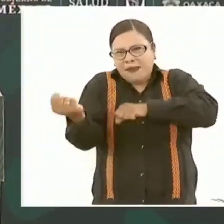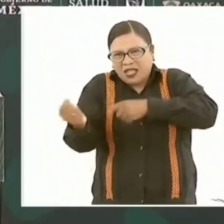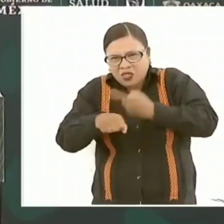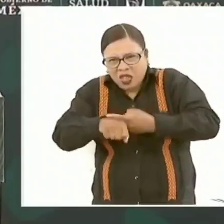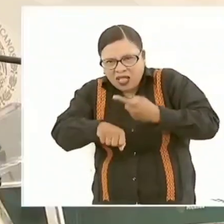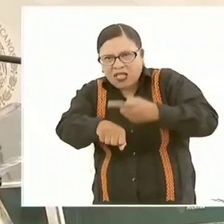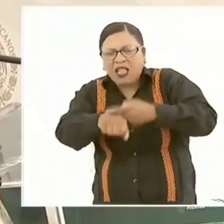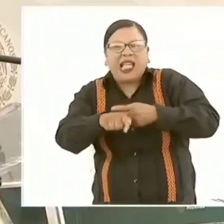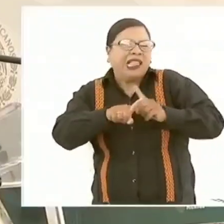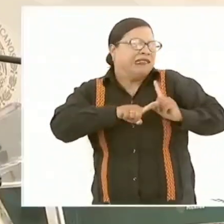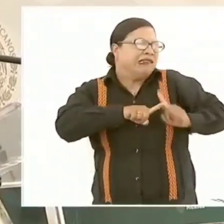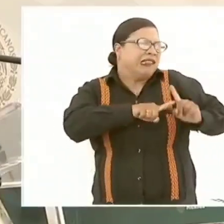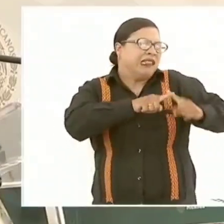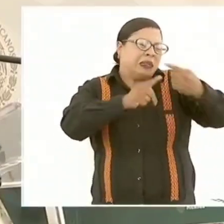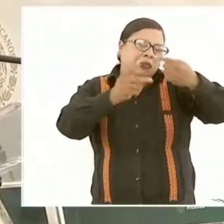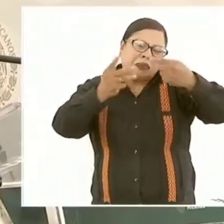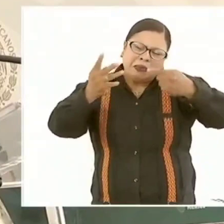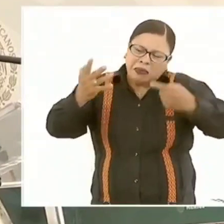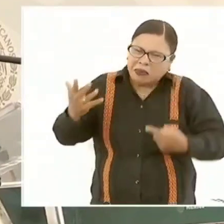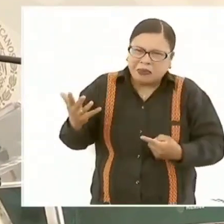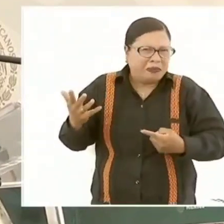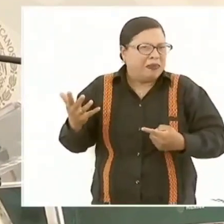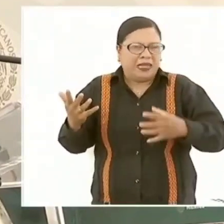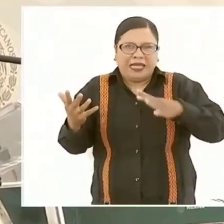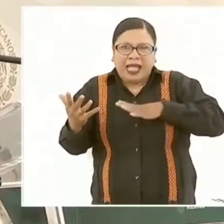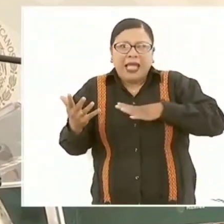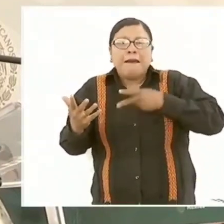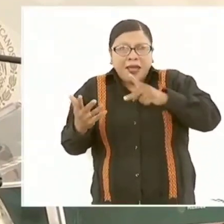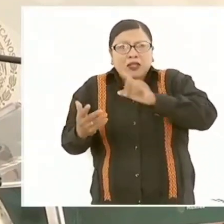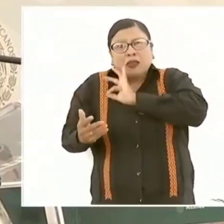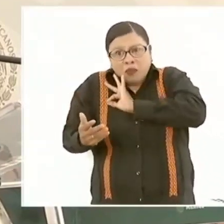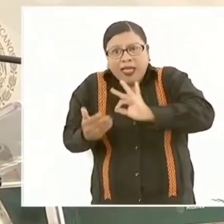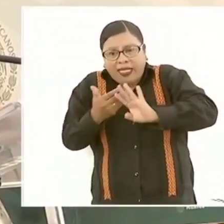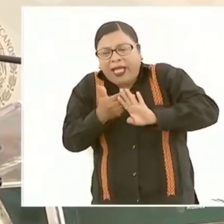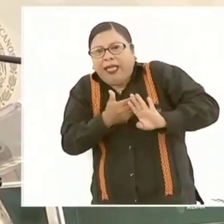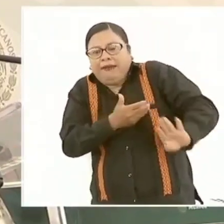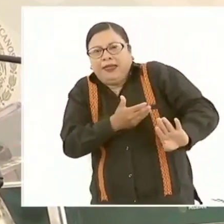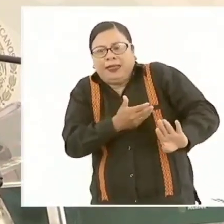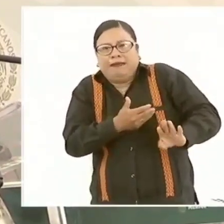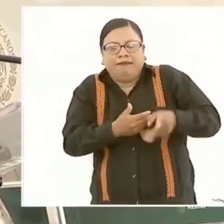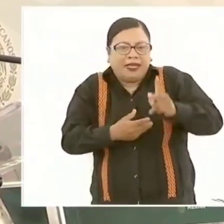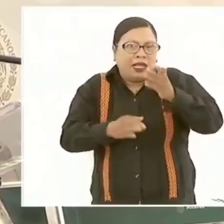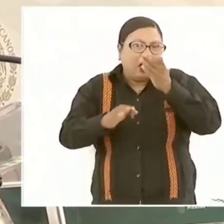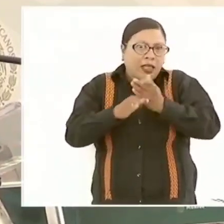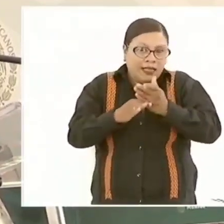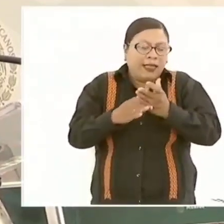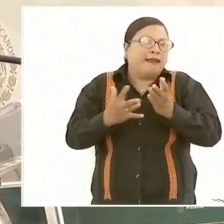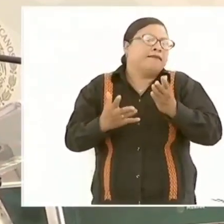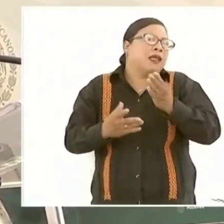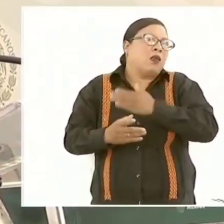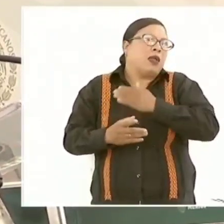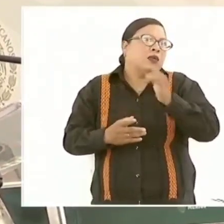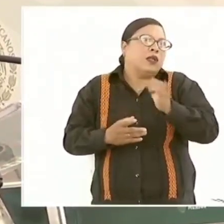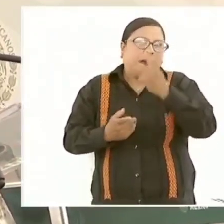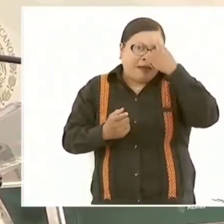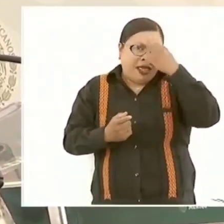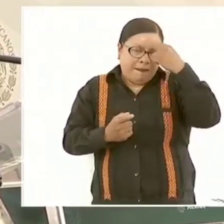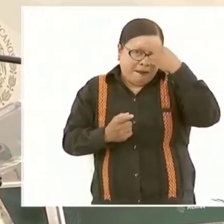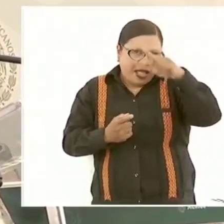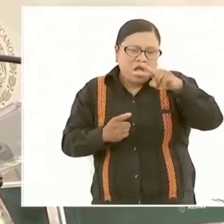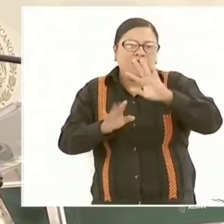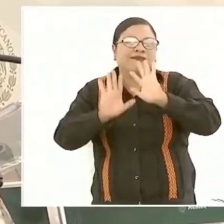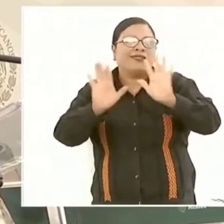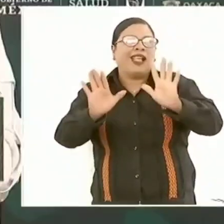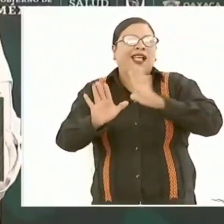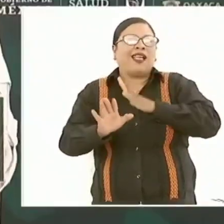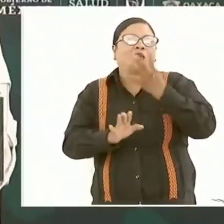y en muchas otras enfermedades que se pueden evitar. Y entonces, afortunadamente para México, llegó la cuarta